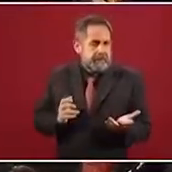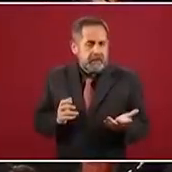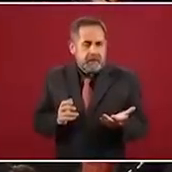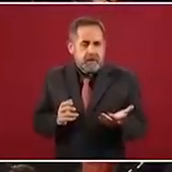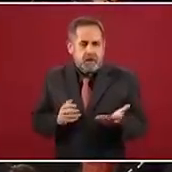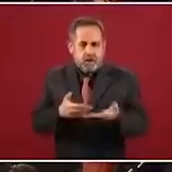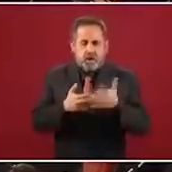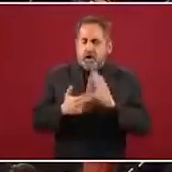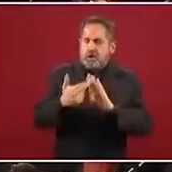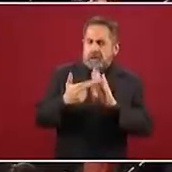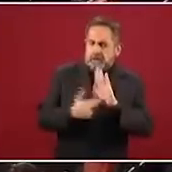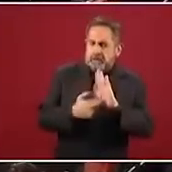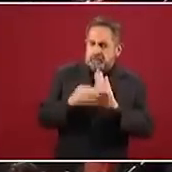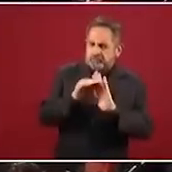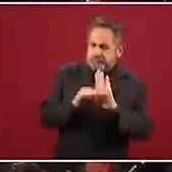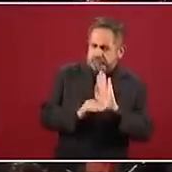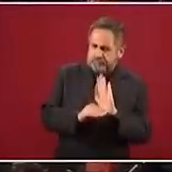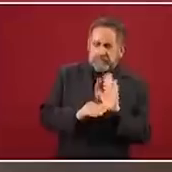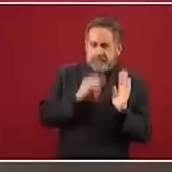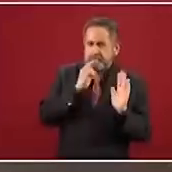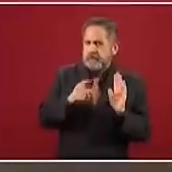con una reglamentación